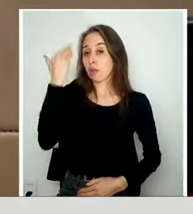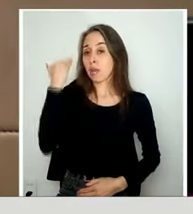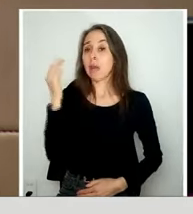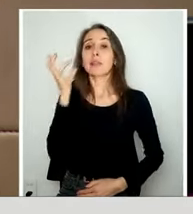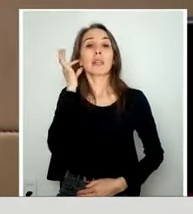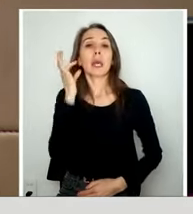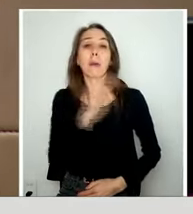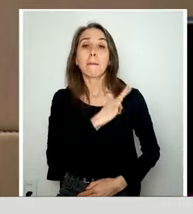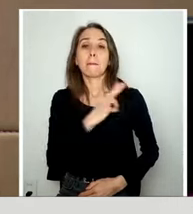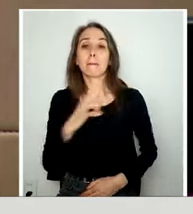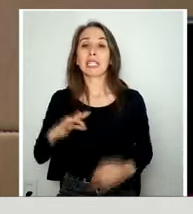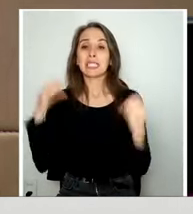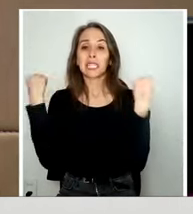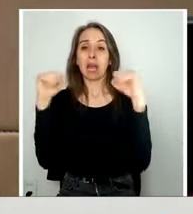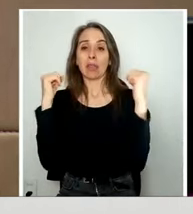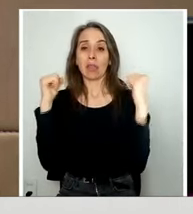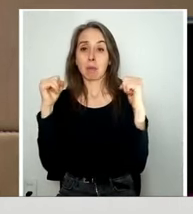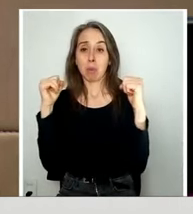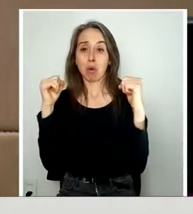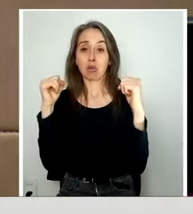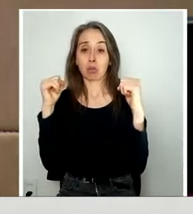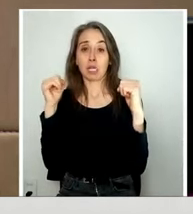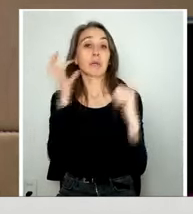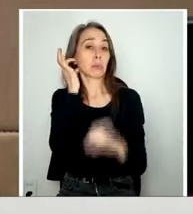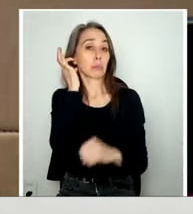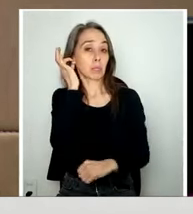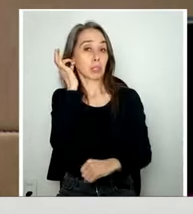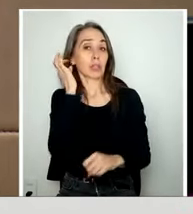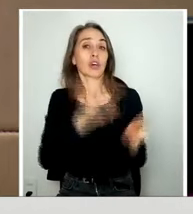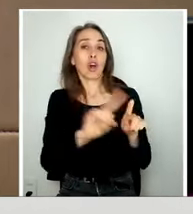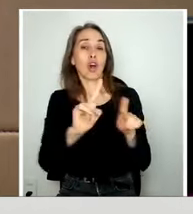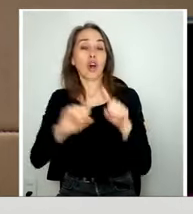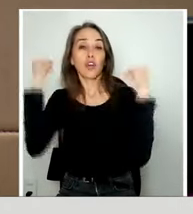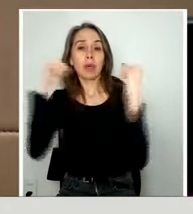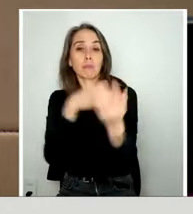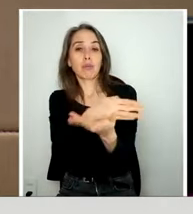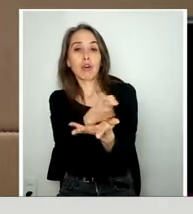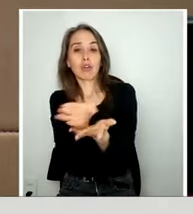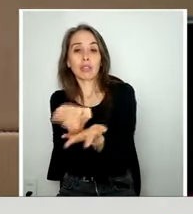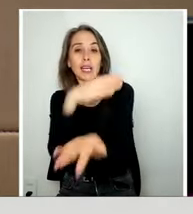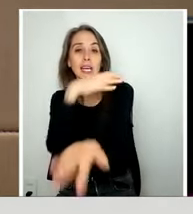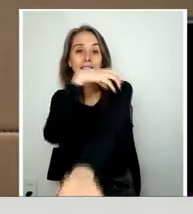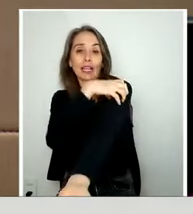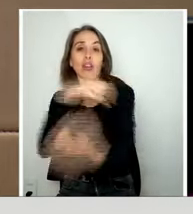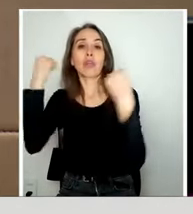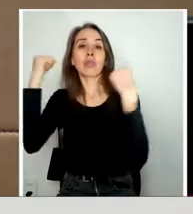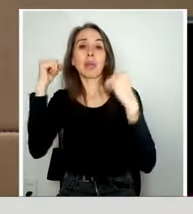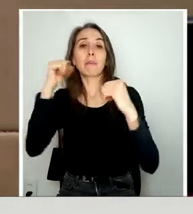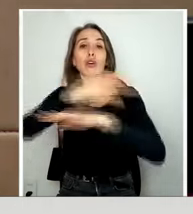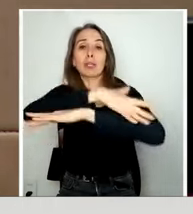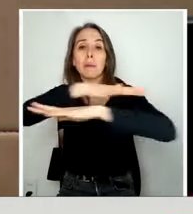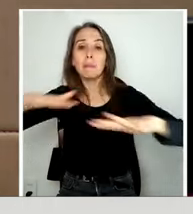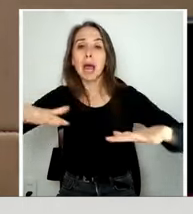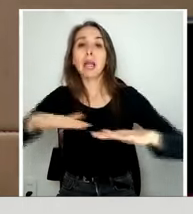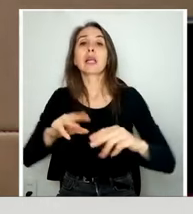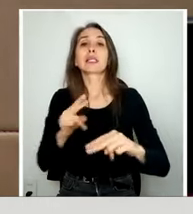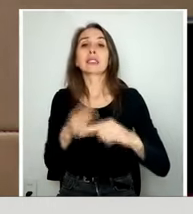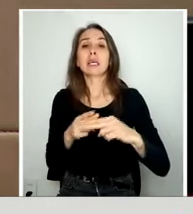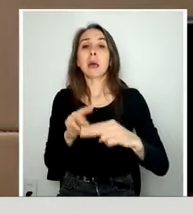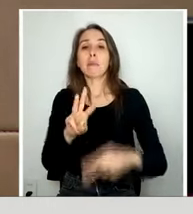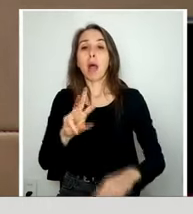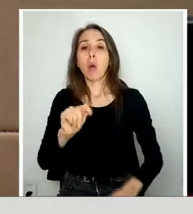y una de las tantos deportes ramas que se dan en nuestra región son los deportes acuáticos el waterpolo sin ir más lejos el club